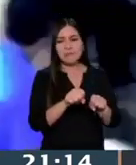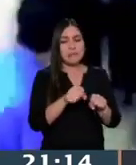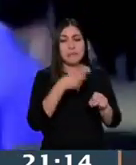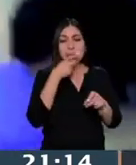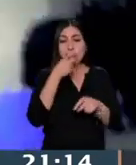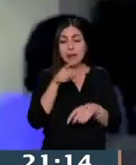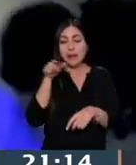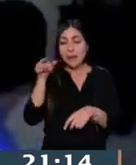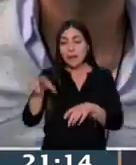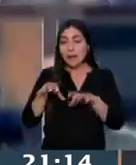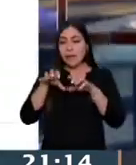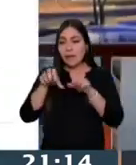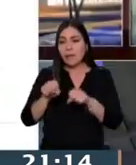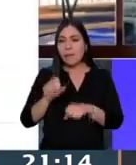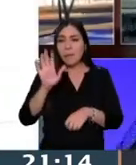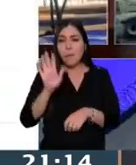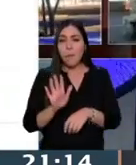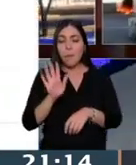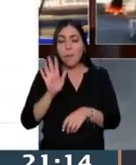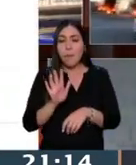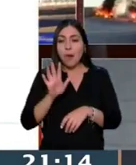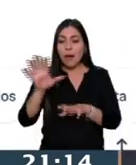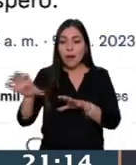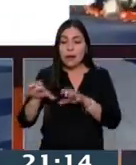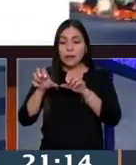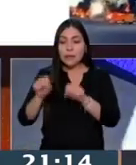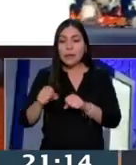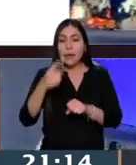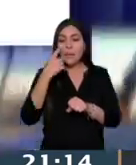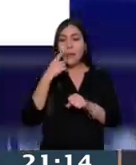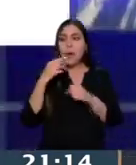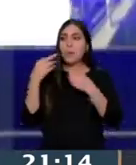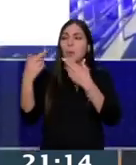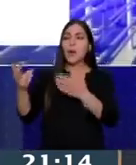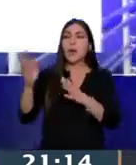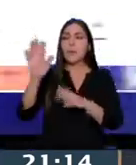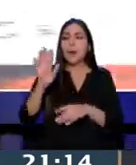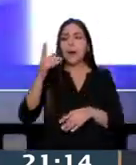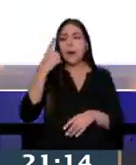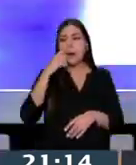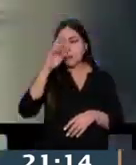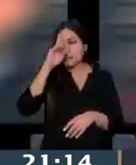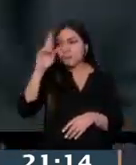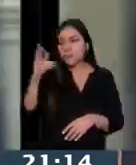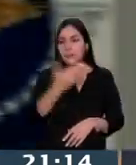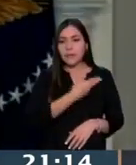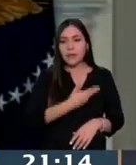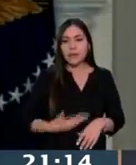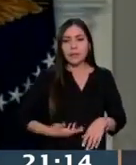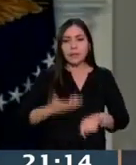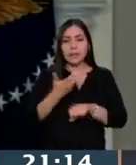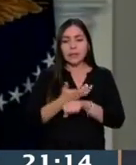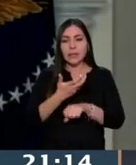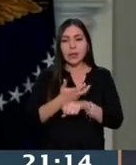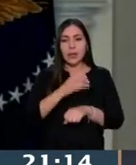que la detención fue una especie de tributo al presidente de Estados Unidos, Joe Biden, por su visita a